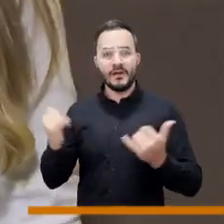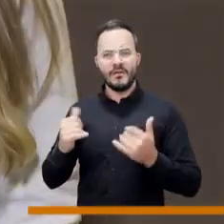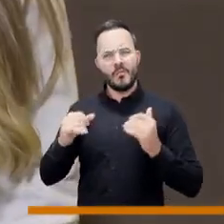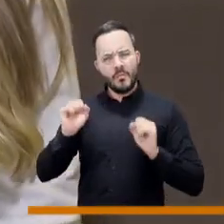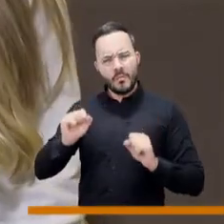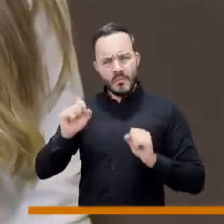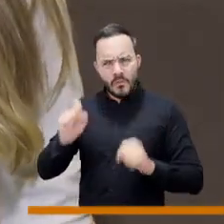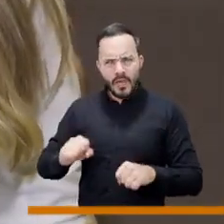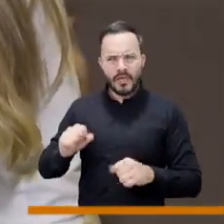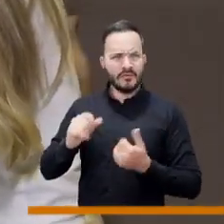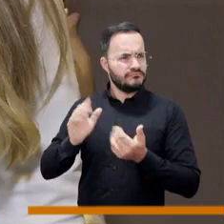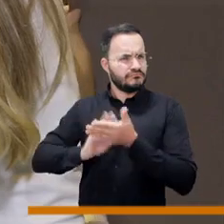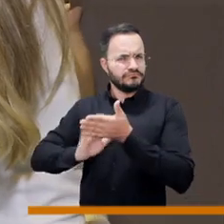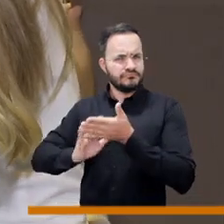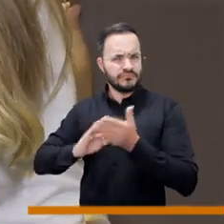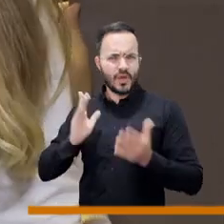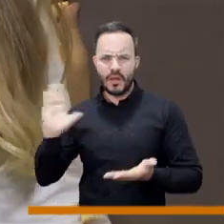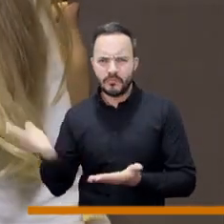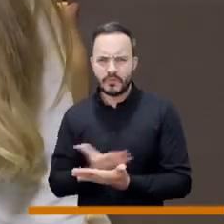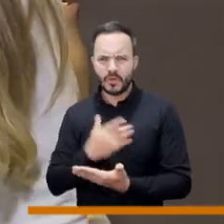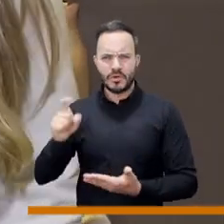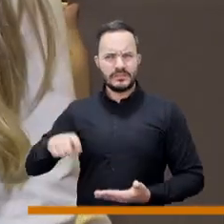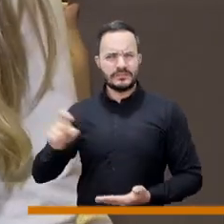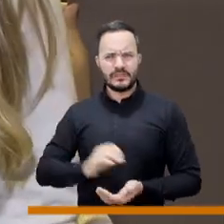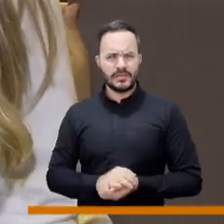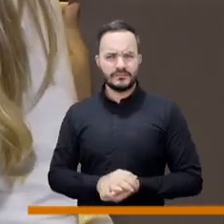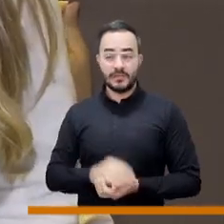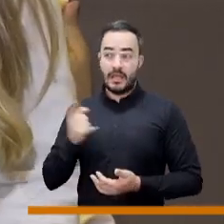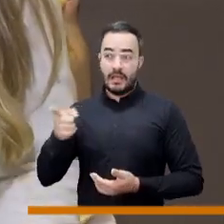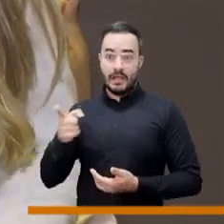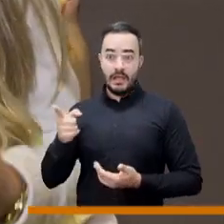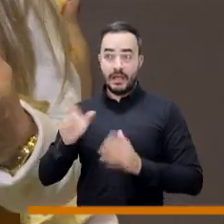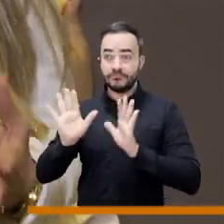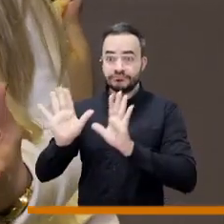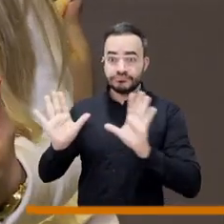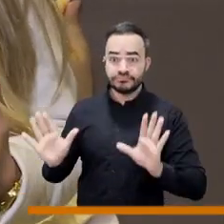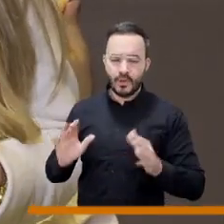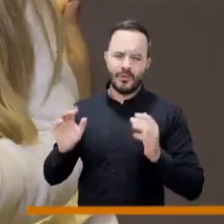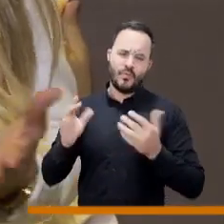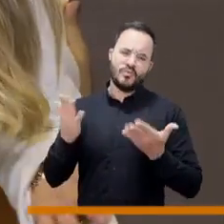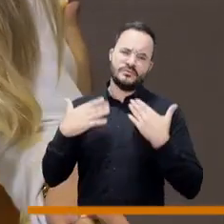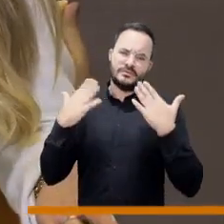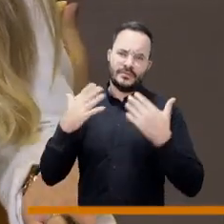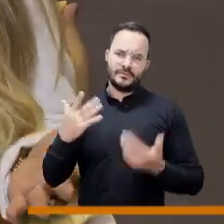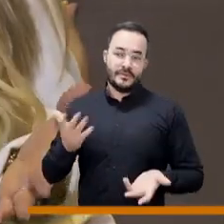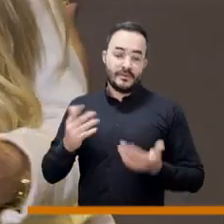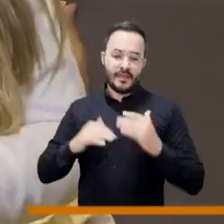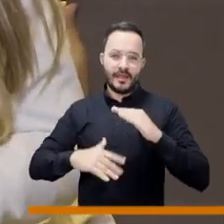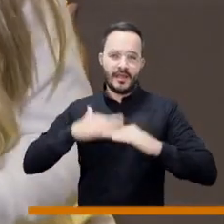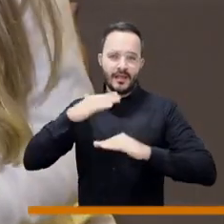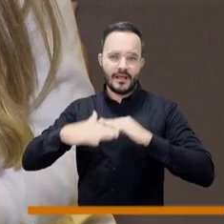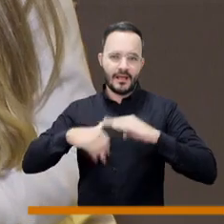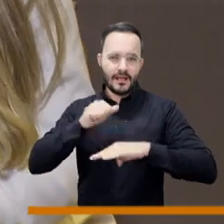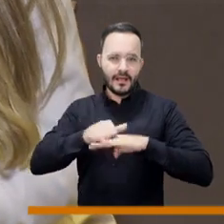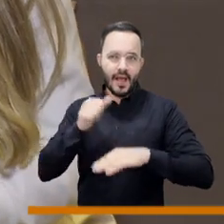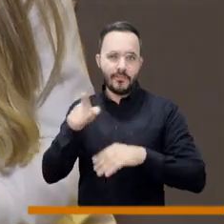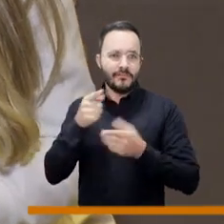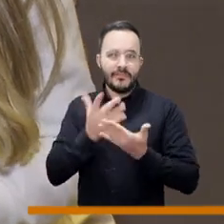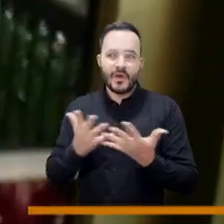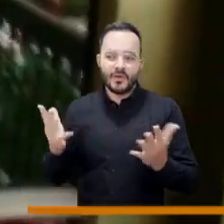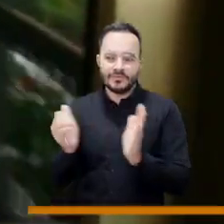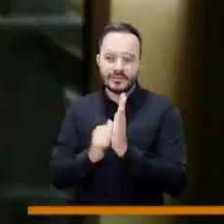sin necesidad de volverlos a construir. Esto tiene un impacto ambiental y de utilización de materiales que ya fueron